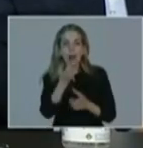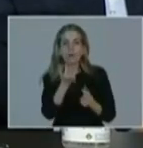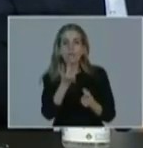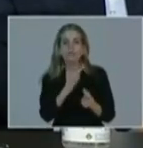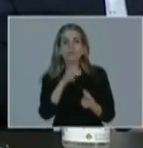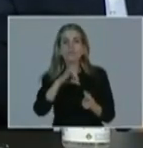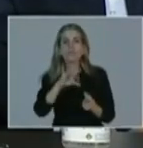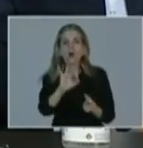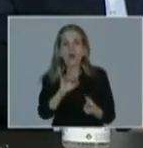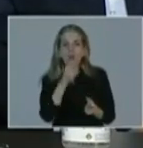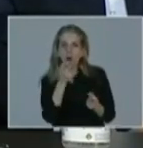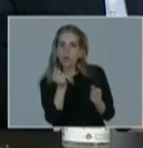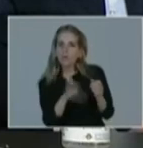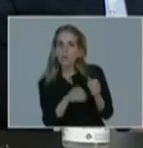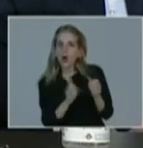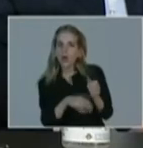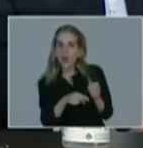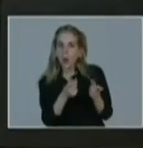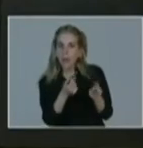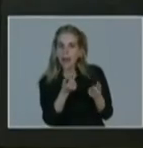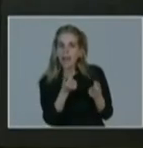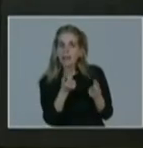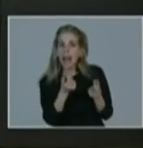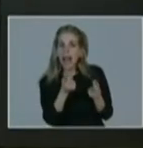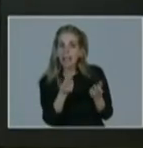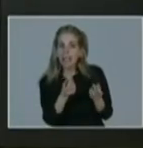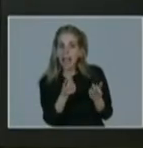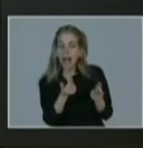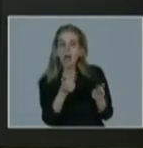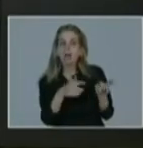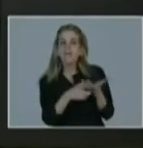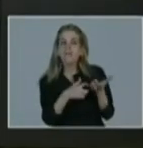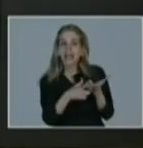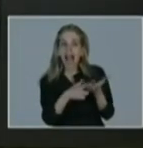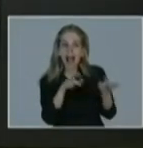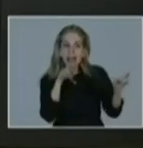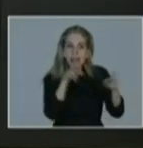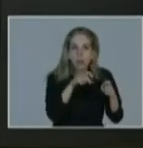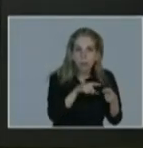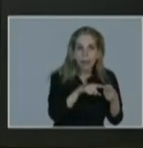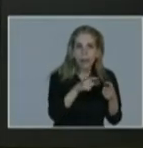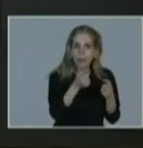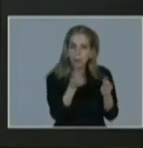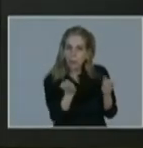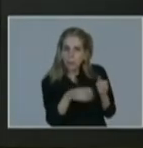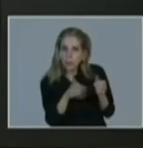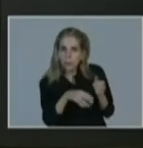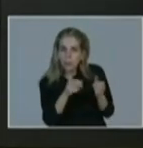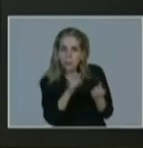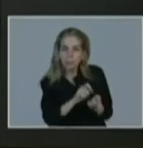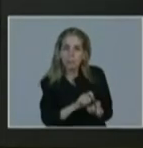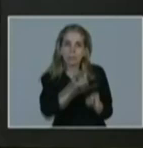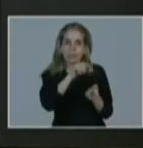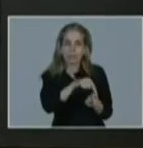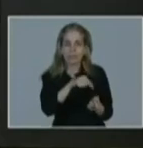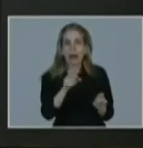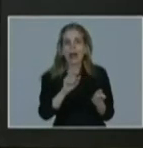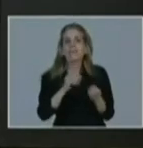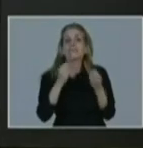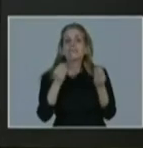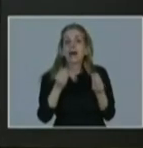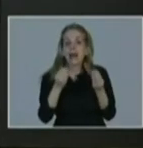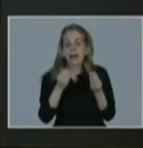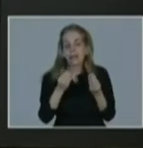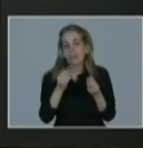situación extremadamente delicada y con una crisis institucional que si el presidente no asume